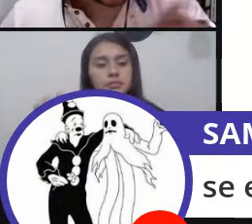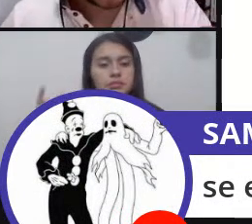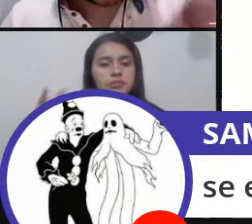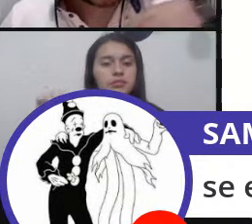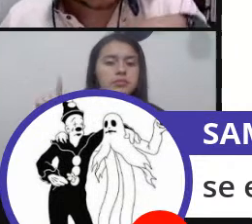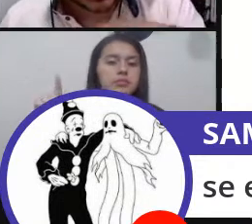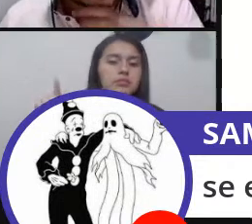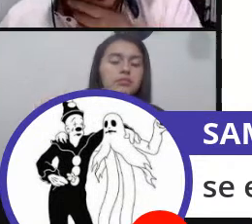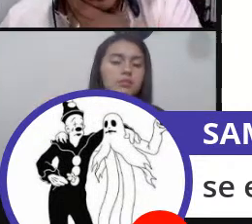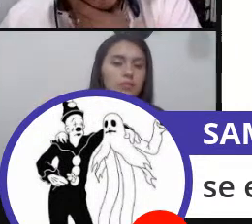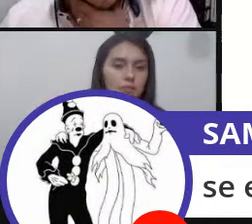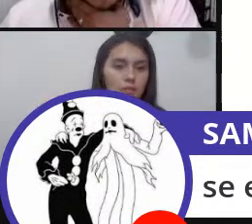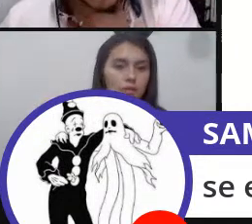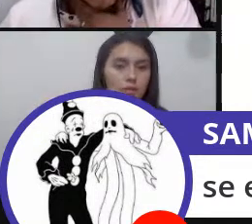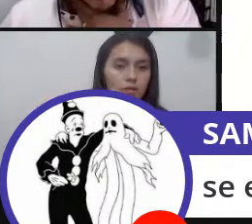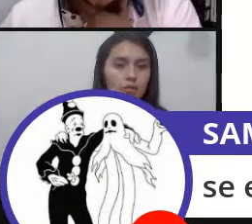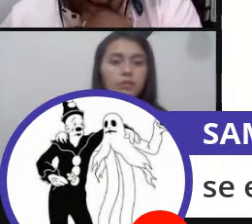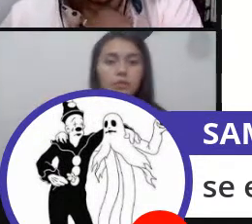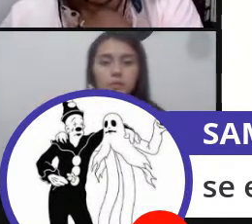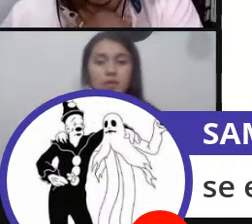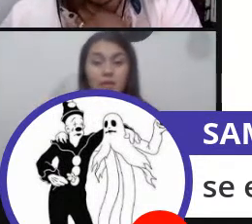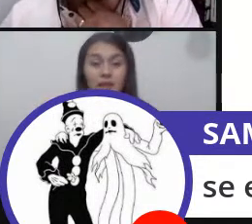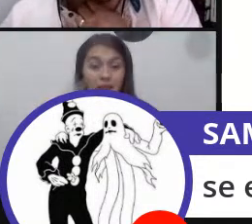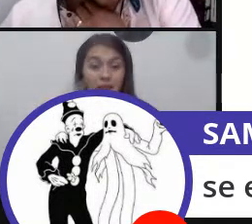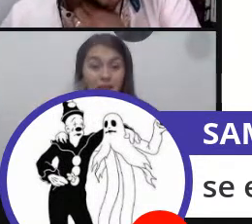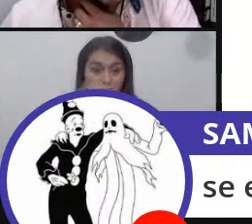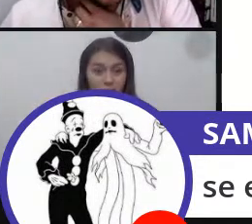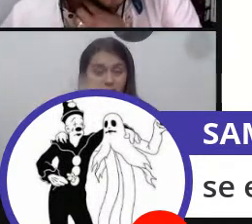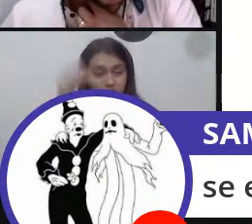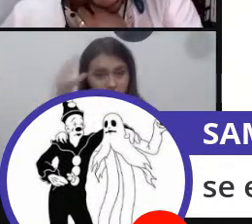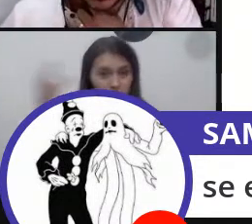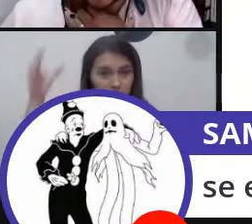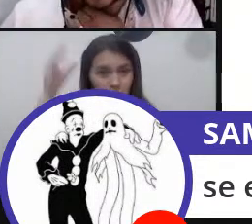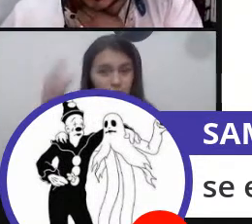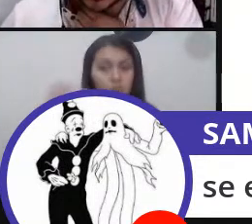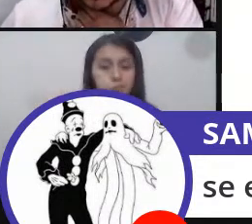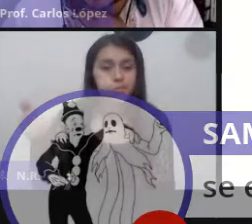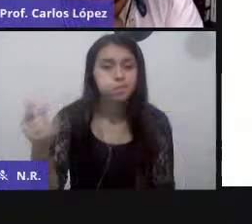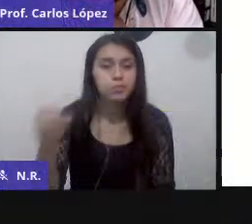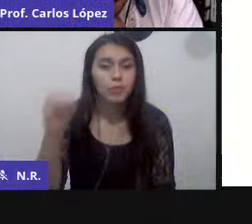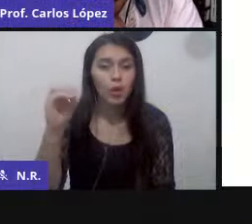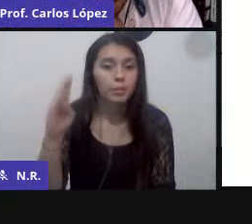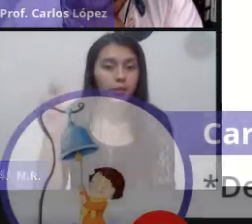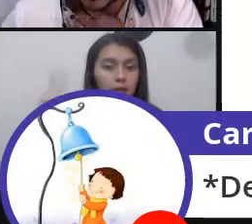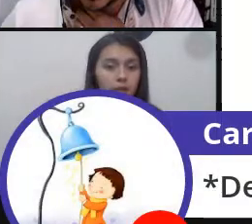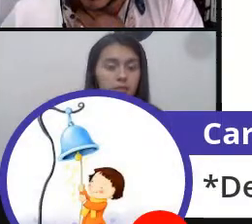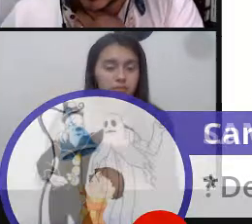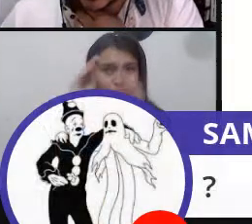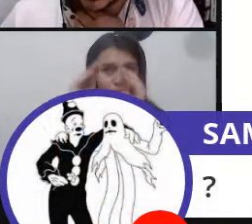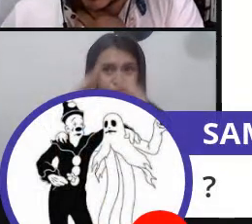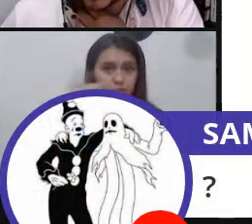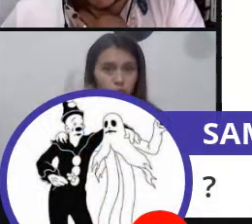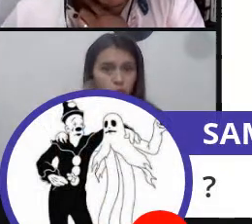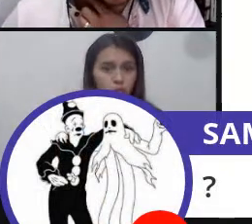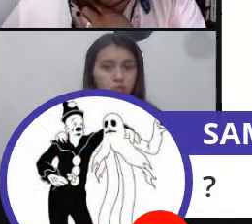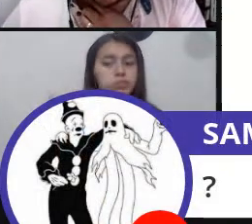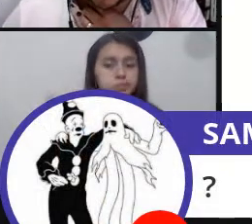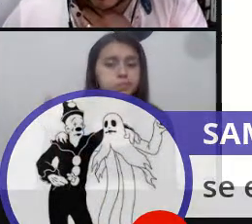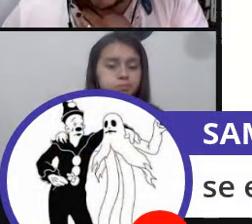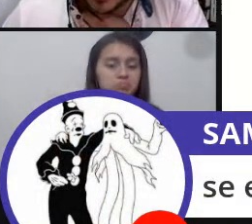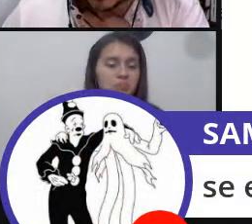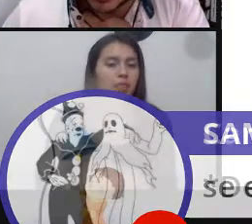Tips, ahí en las capacitaciones está el uso de OBS Studio, es muy interesante.